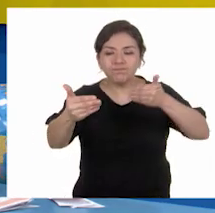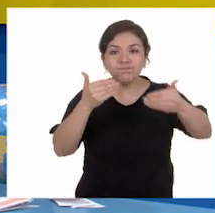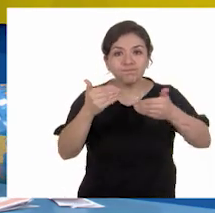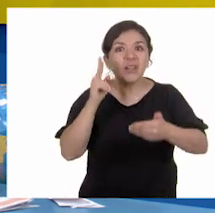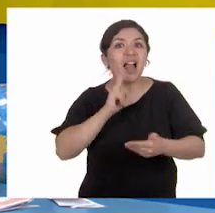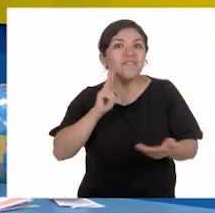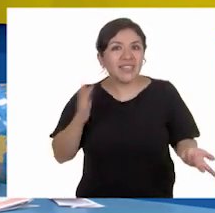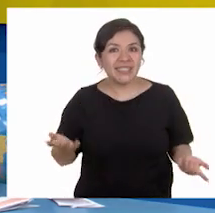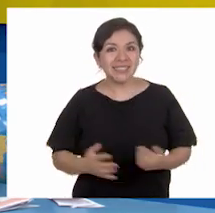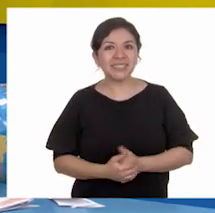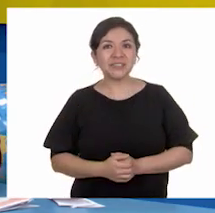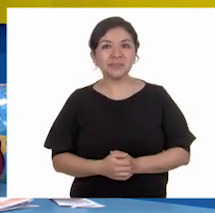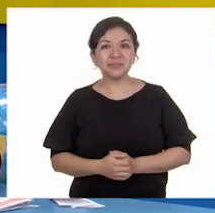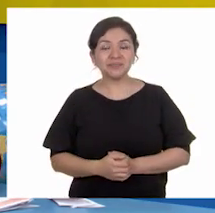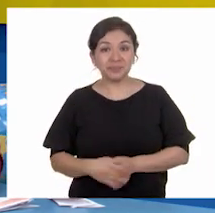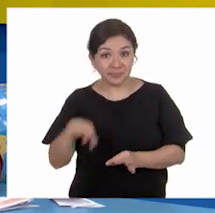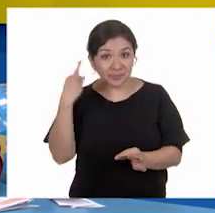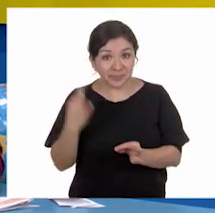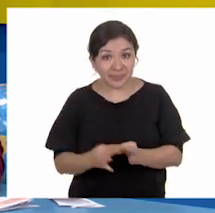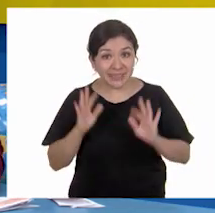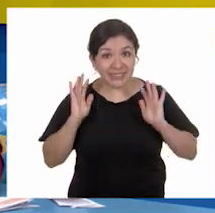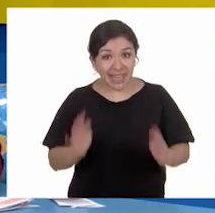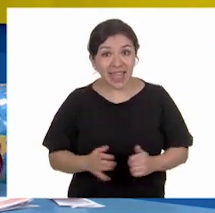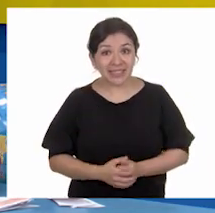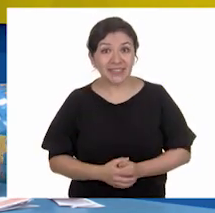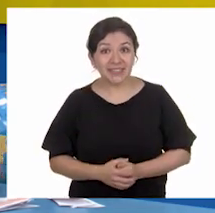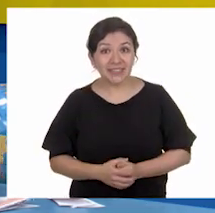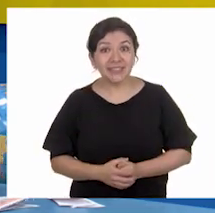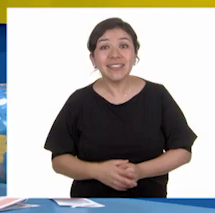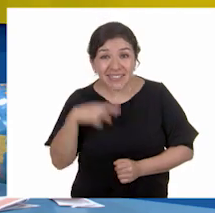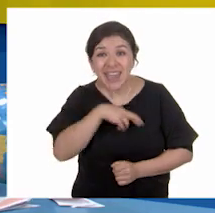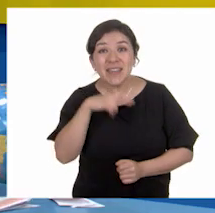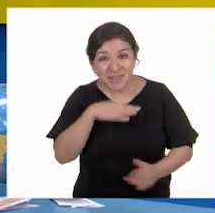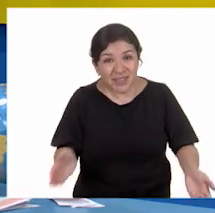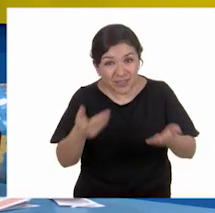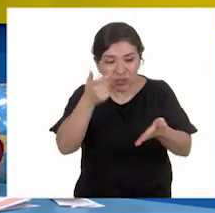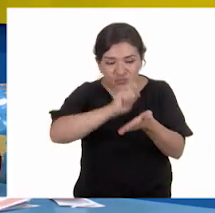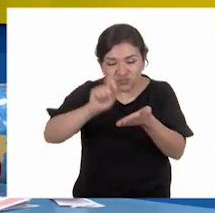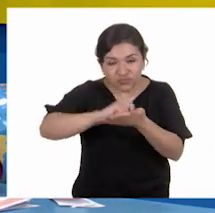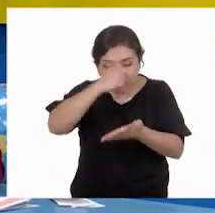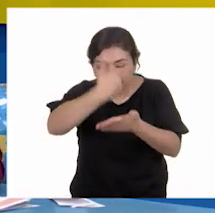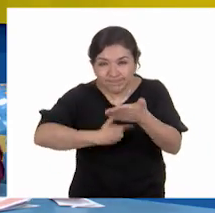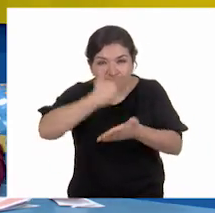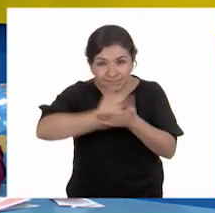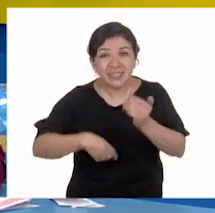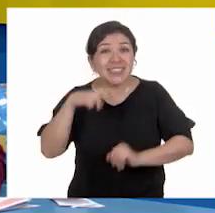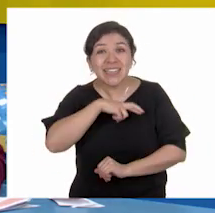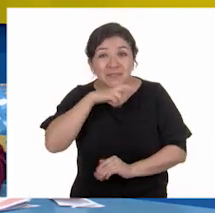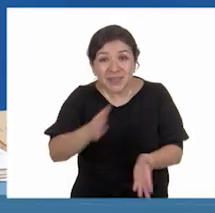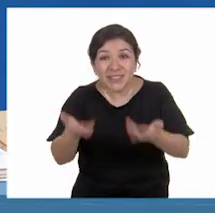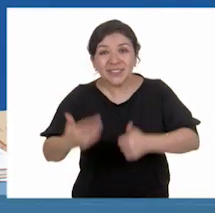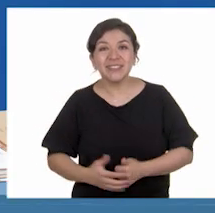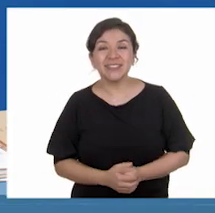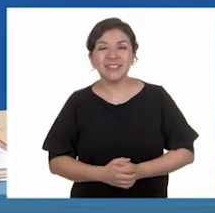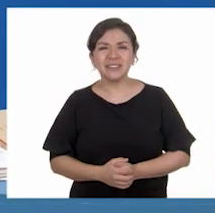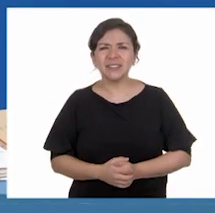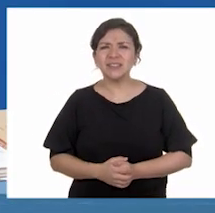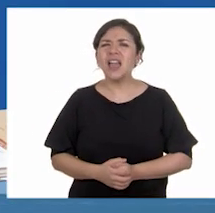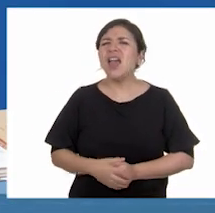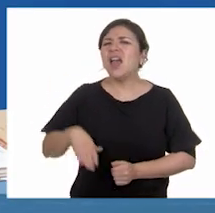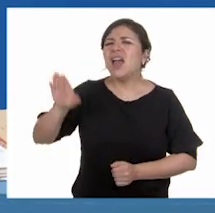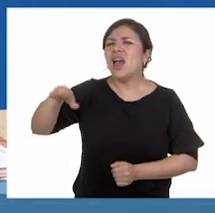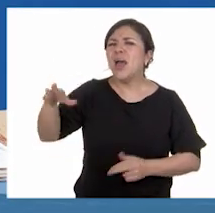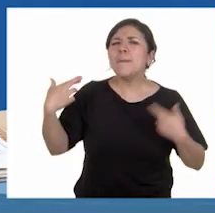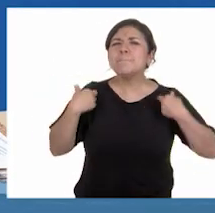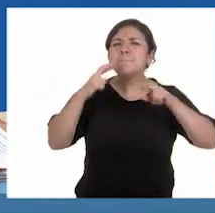aquí. ¿Están listos? ¡Apúrense! ¡Resuélvanlos rápido! Maestra,